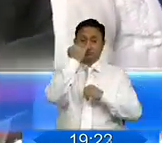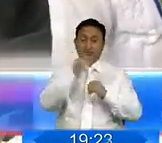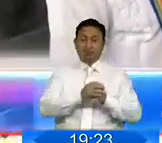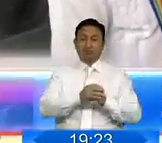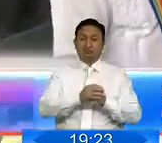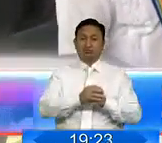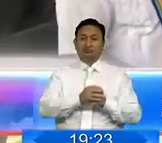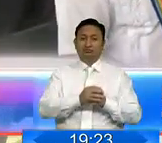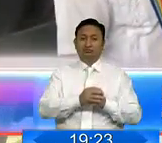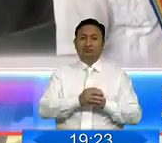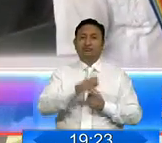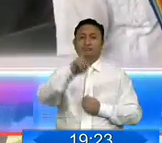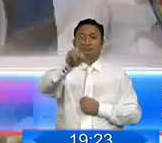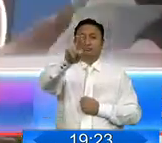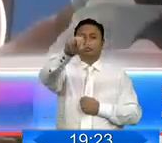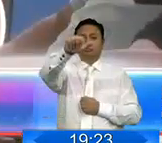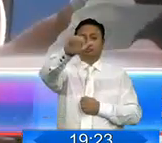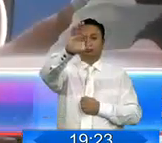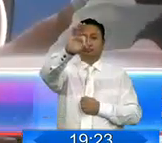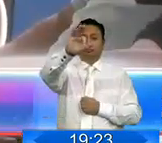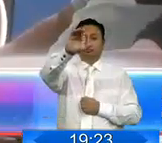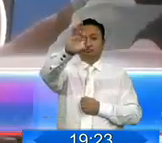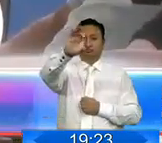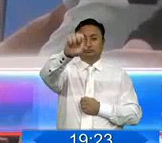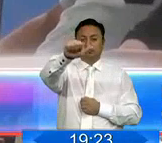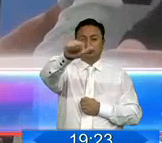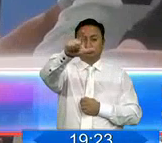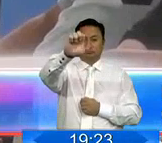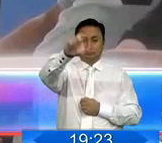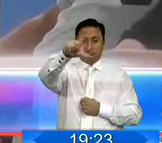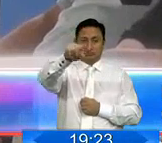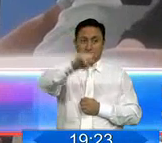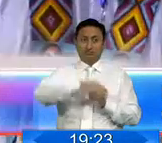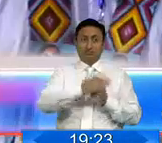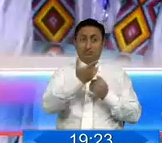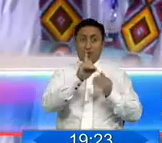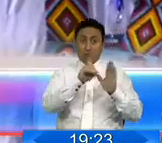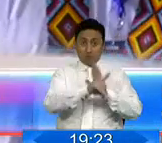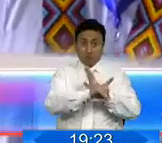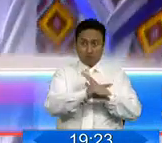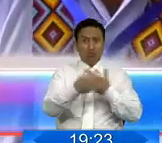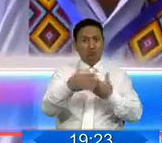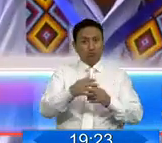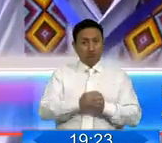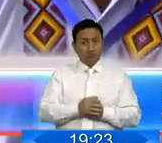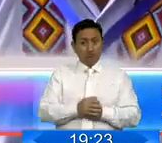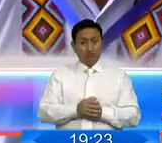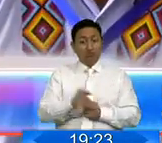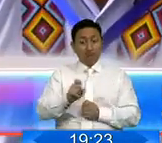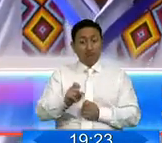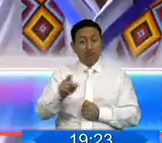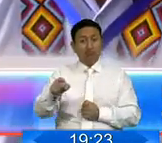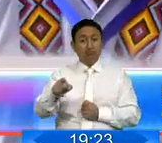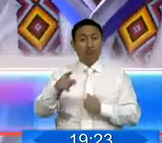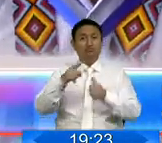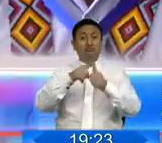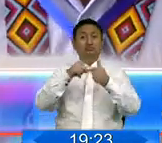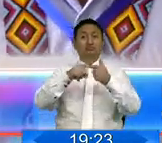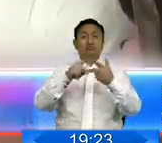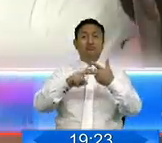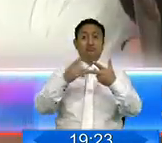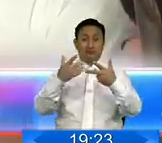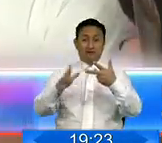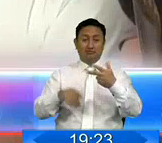Rafael Pandam, las denuncias en contra del presidente de la CONAIE son graves y señaló que serían 3 las presentadas